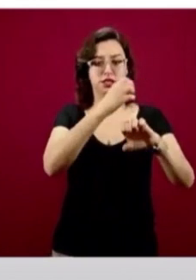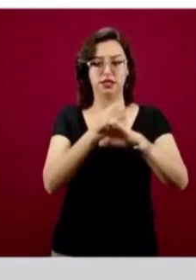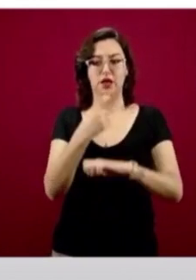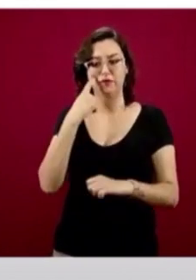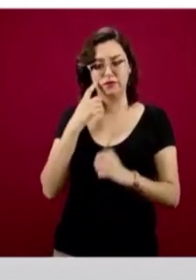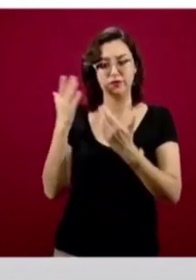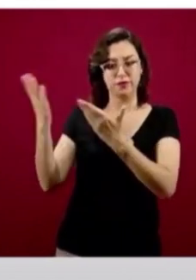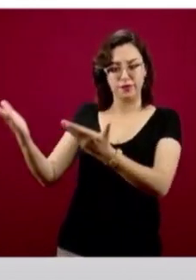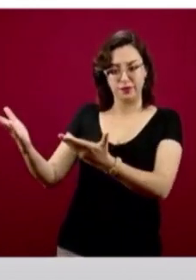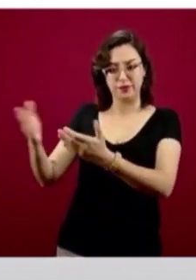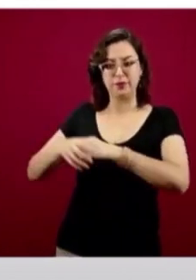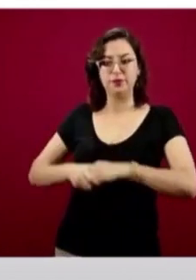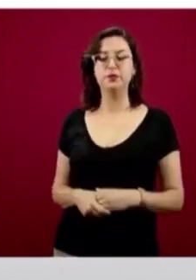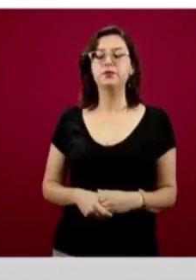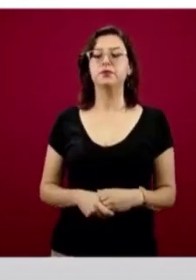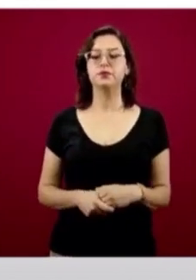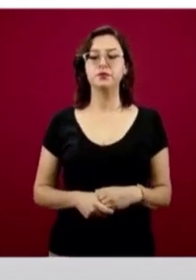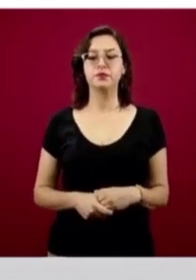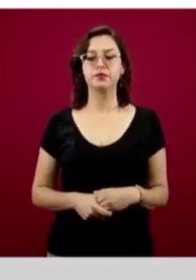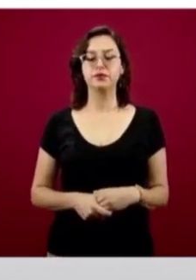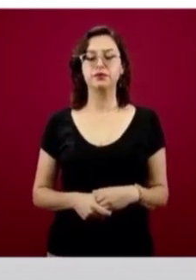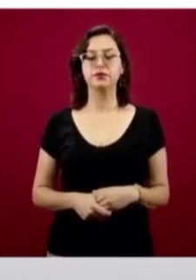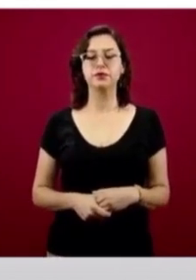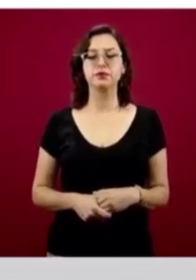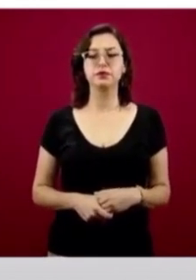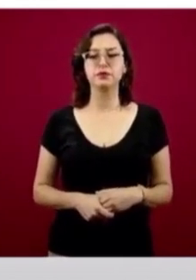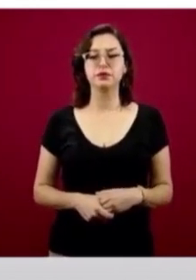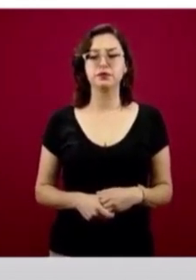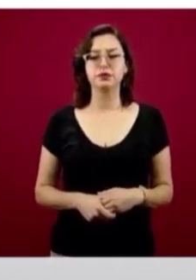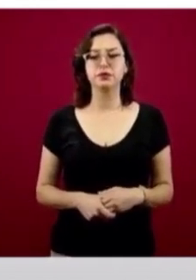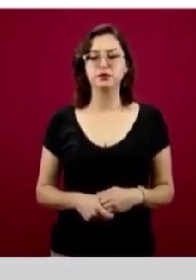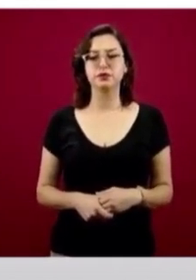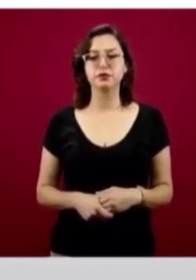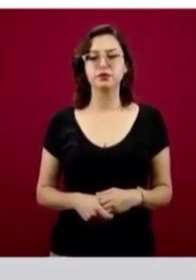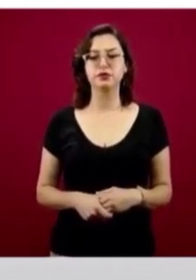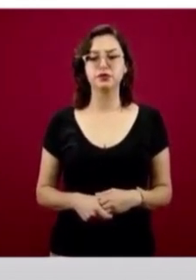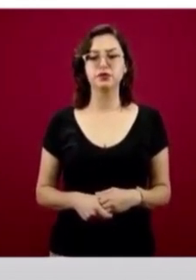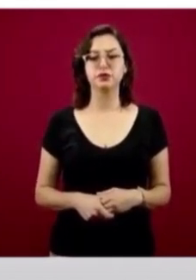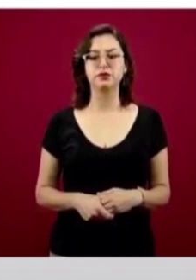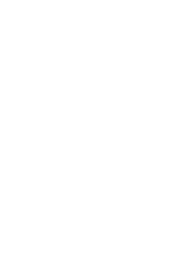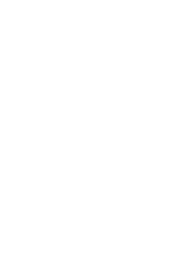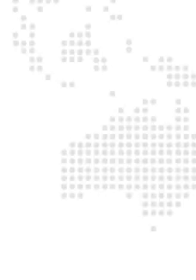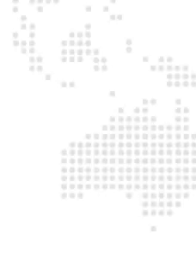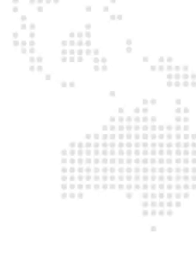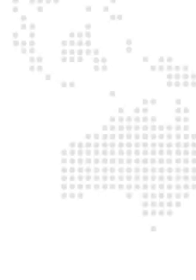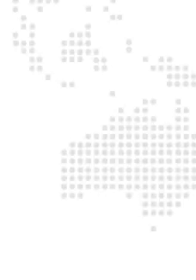qué y por qué, están divididas en lo que nosotros llamamos 6 áreas de conocimiento.